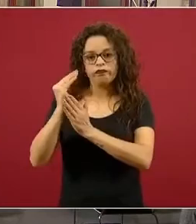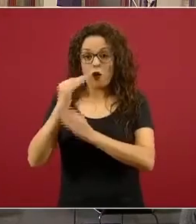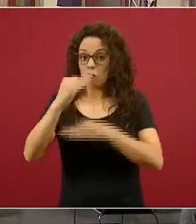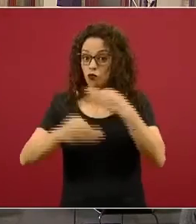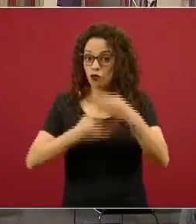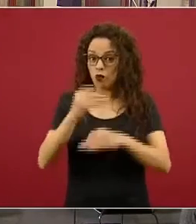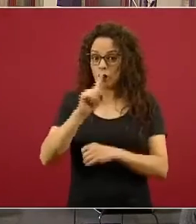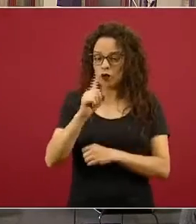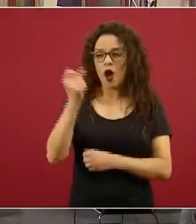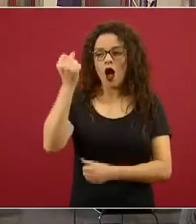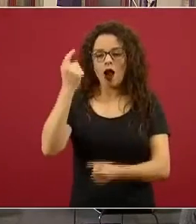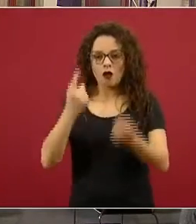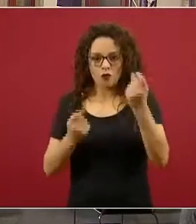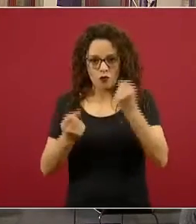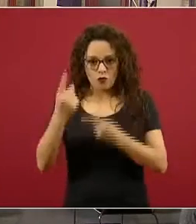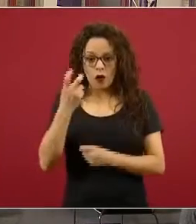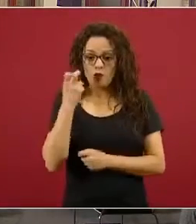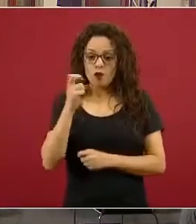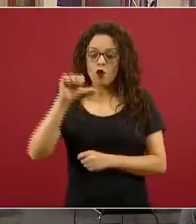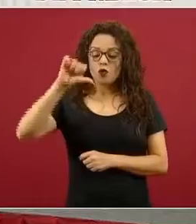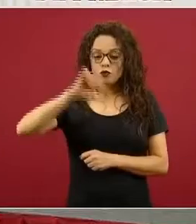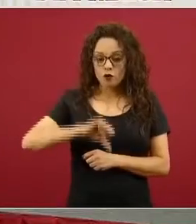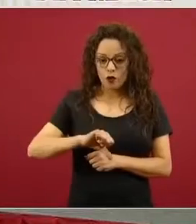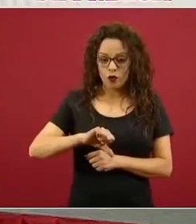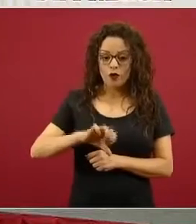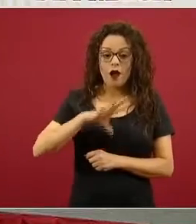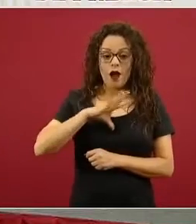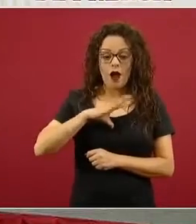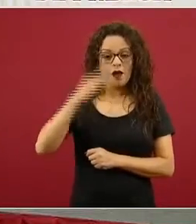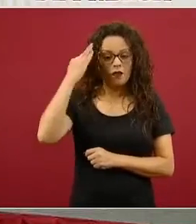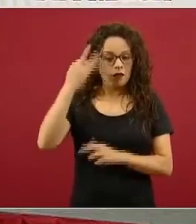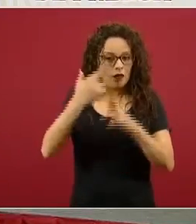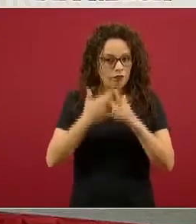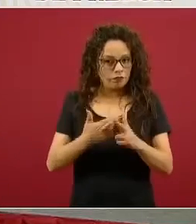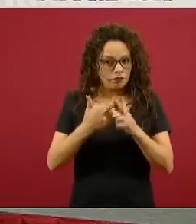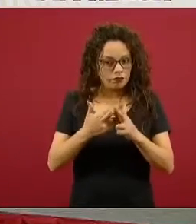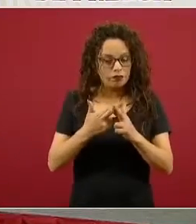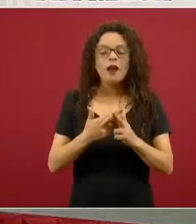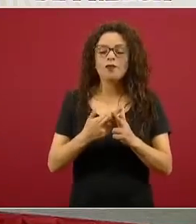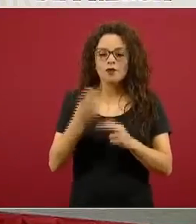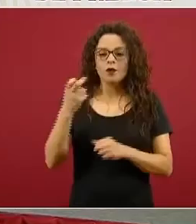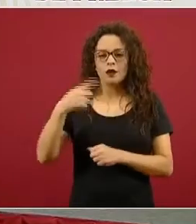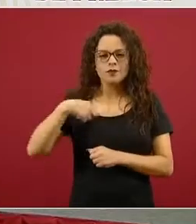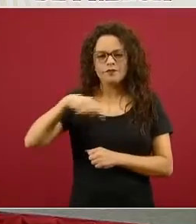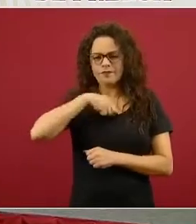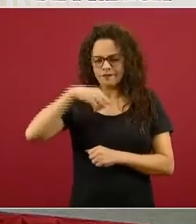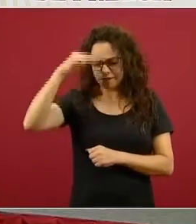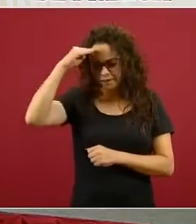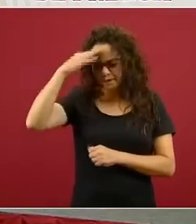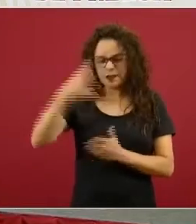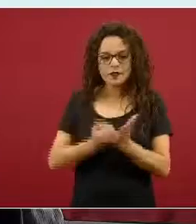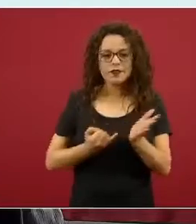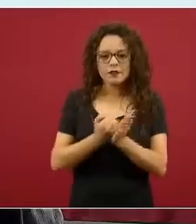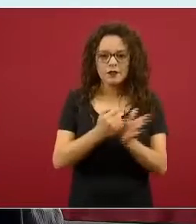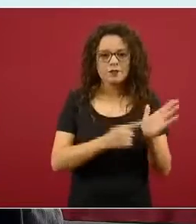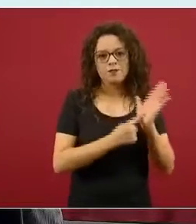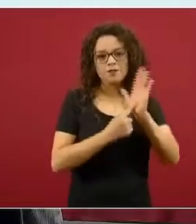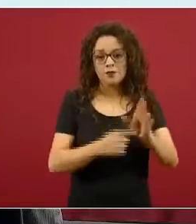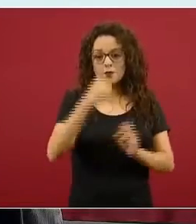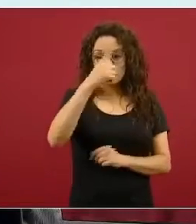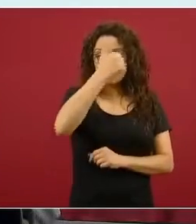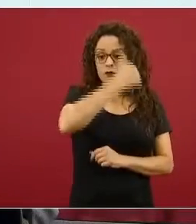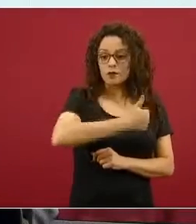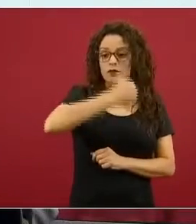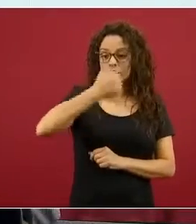estarán en descenso. Entonces, por eso el día de hoy, dado que tenemos tiempo, hemos decidido presentar cada una de las entidades federativas,